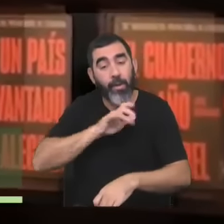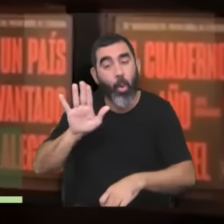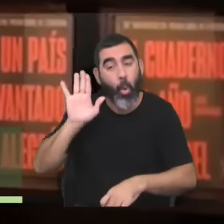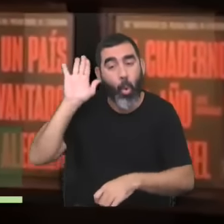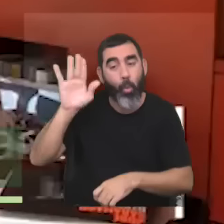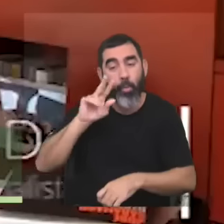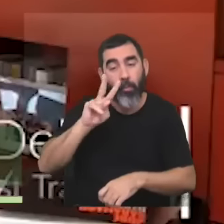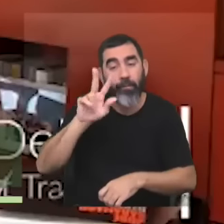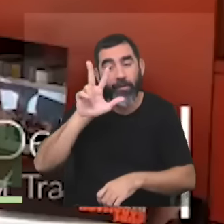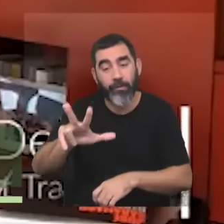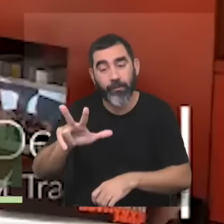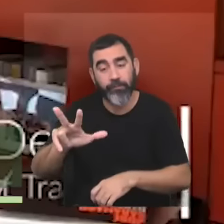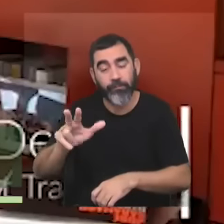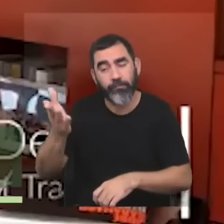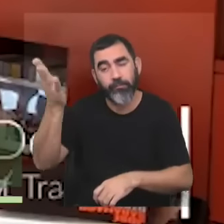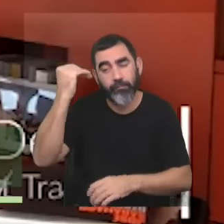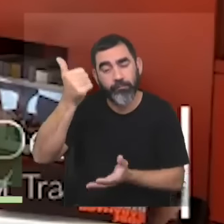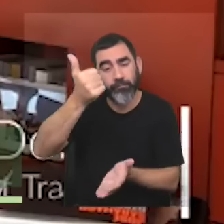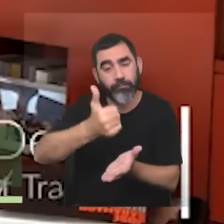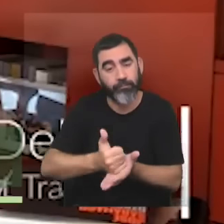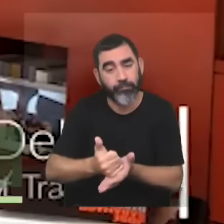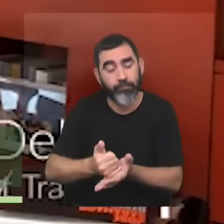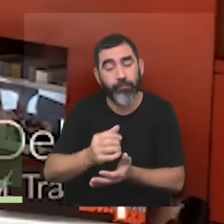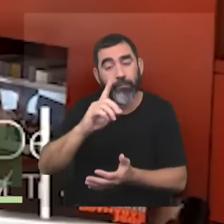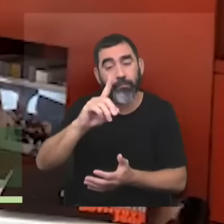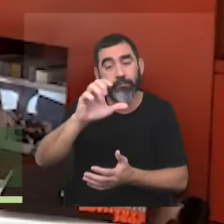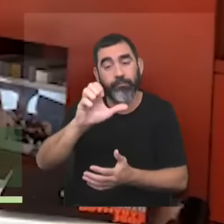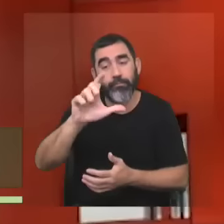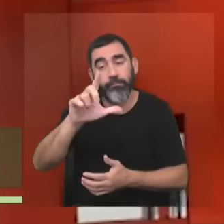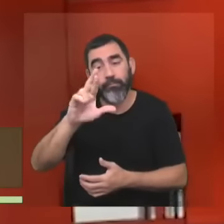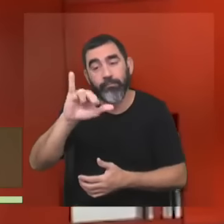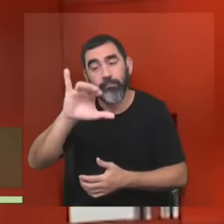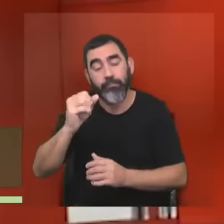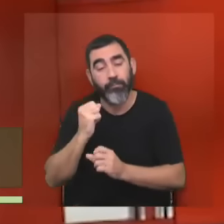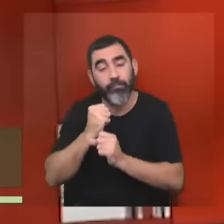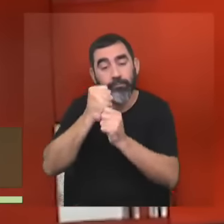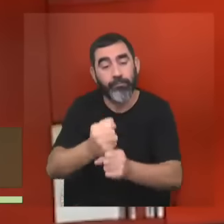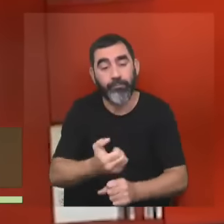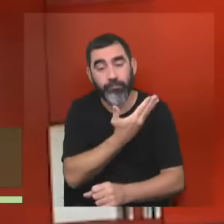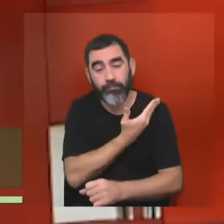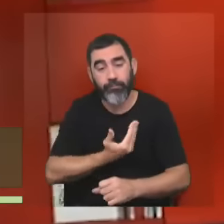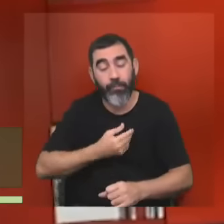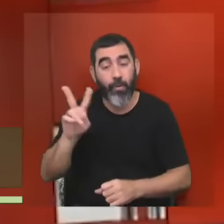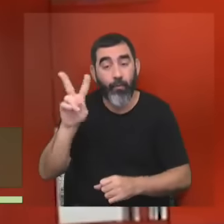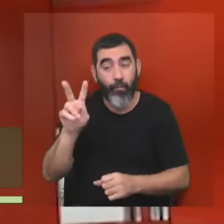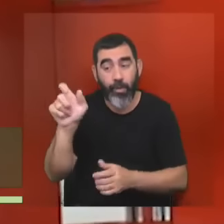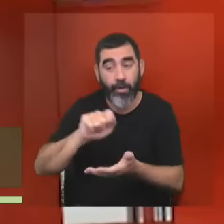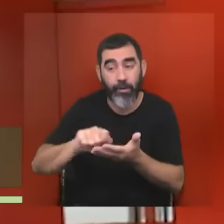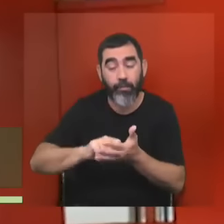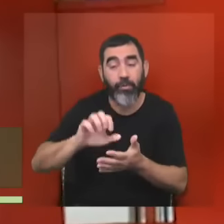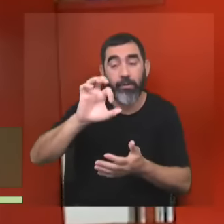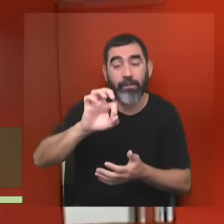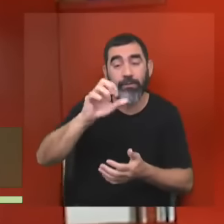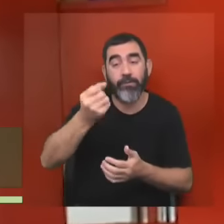2023 destacándose entonces la presencia de Pilar del río presidenta de la fundación José saramago y viuda del escritor que interactuó con